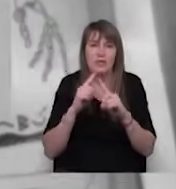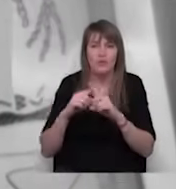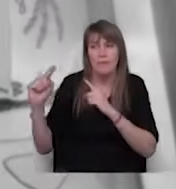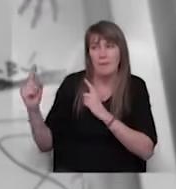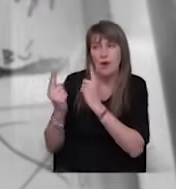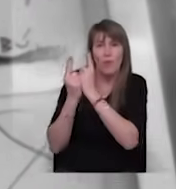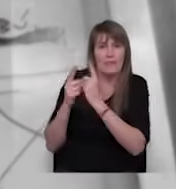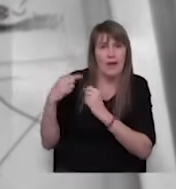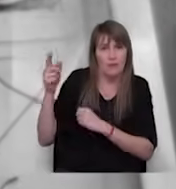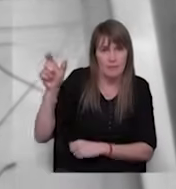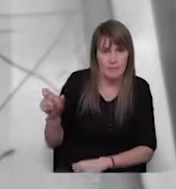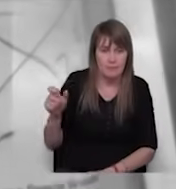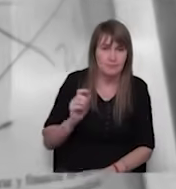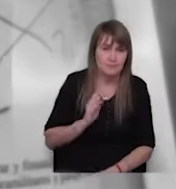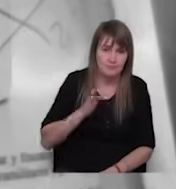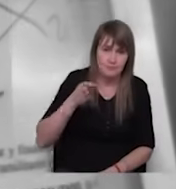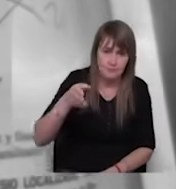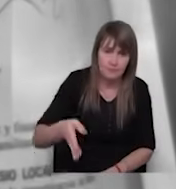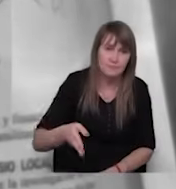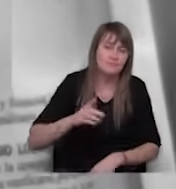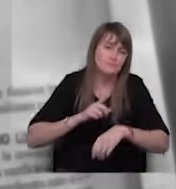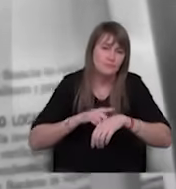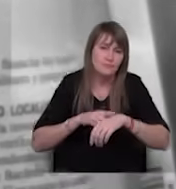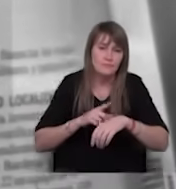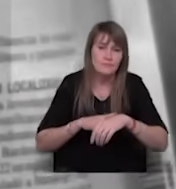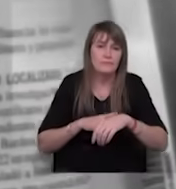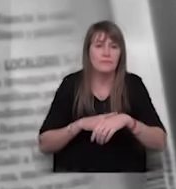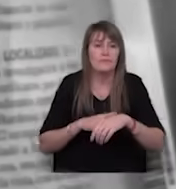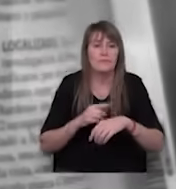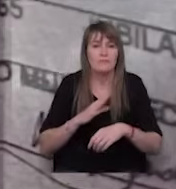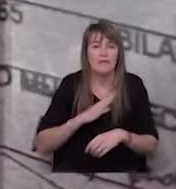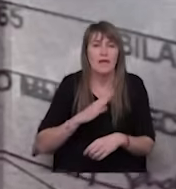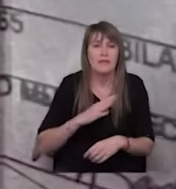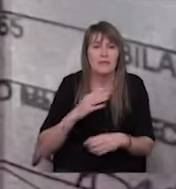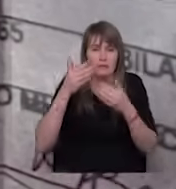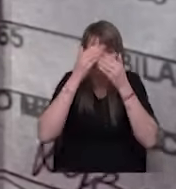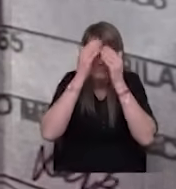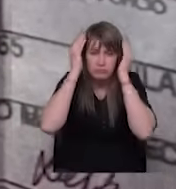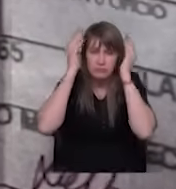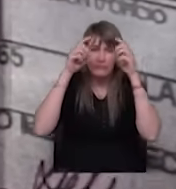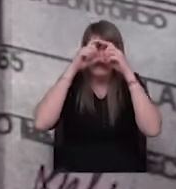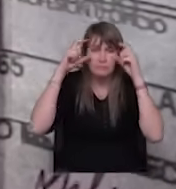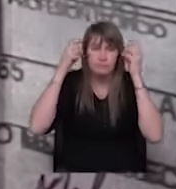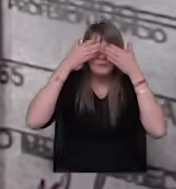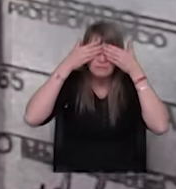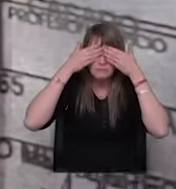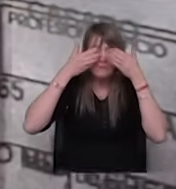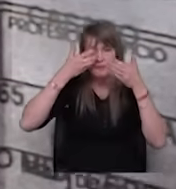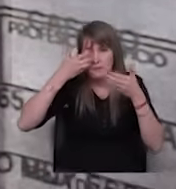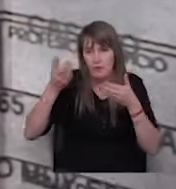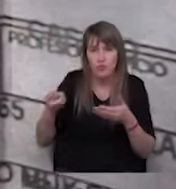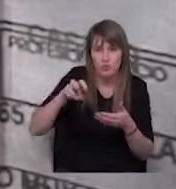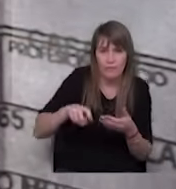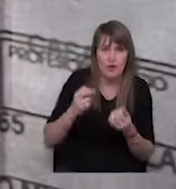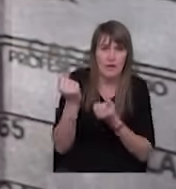Nader. Llegué a la casa de Araucana muy sobre la hora, viendo que sacaban a Castañeto con los ojos vendados, introduciendo en el coche de Crozas un